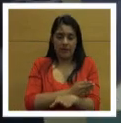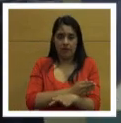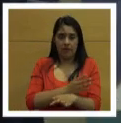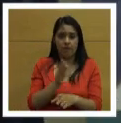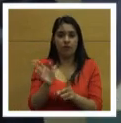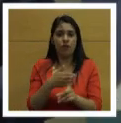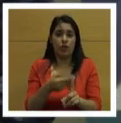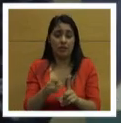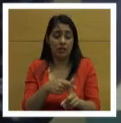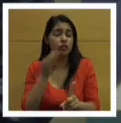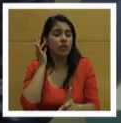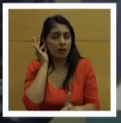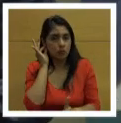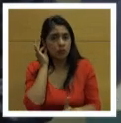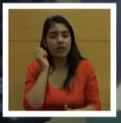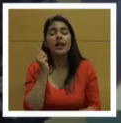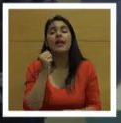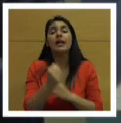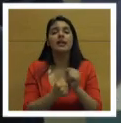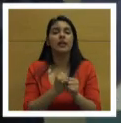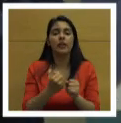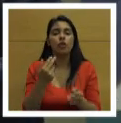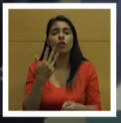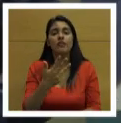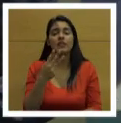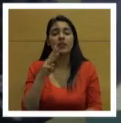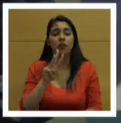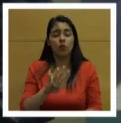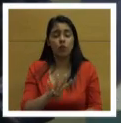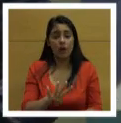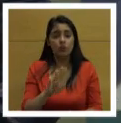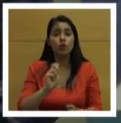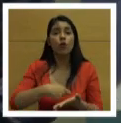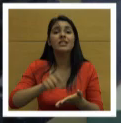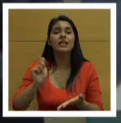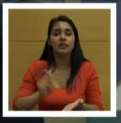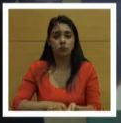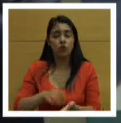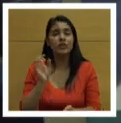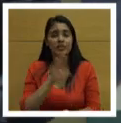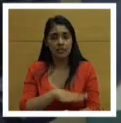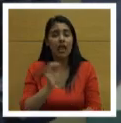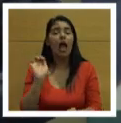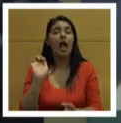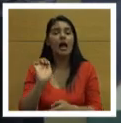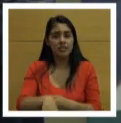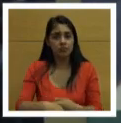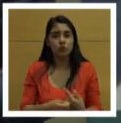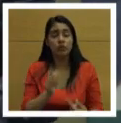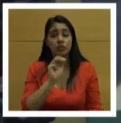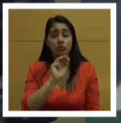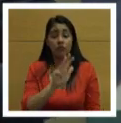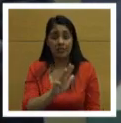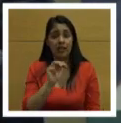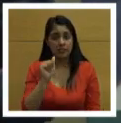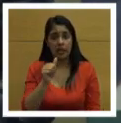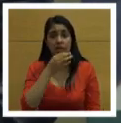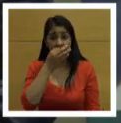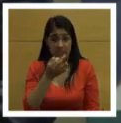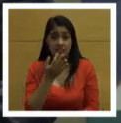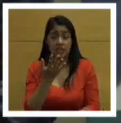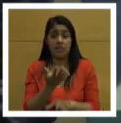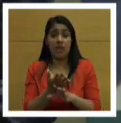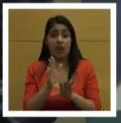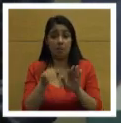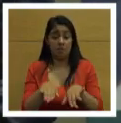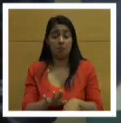fue firmada en el año 94 por nuestro país, pero ratificada en el año 96, establece de alguna manera estos estándares con la